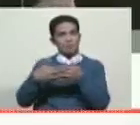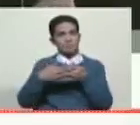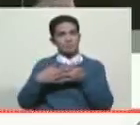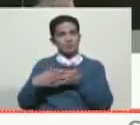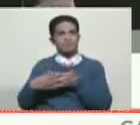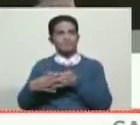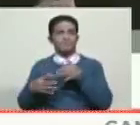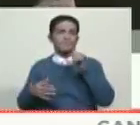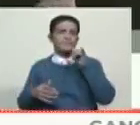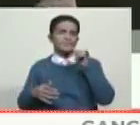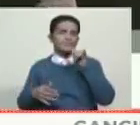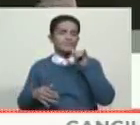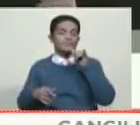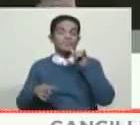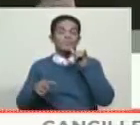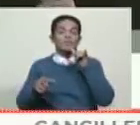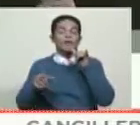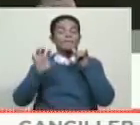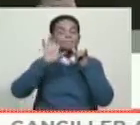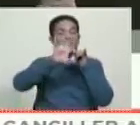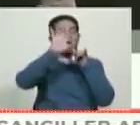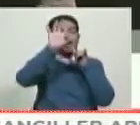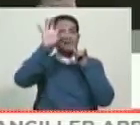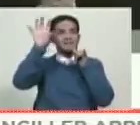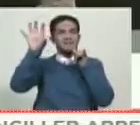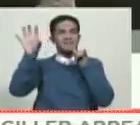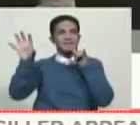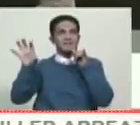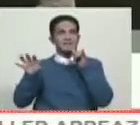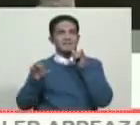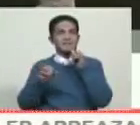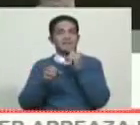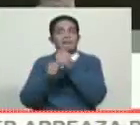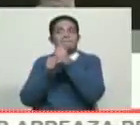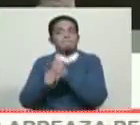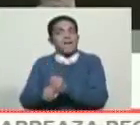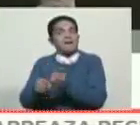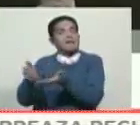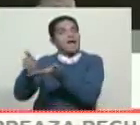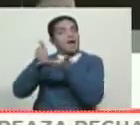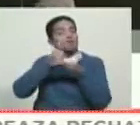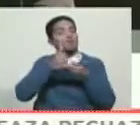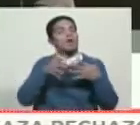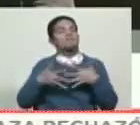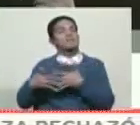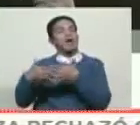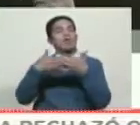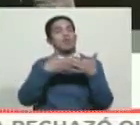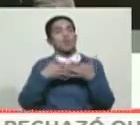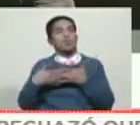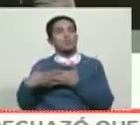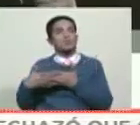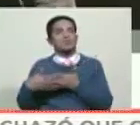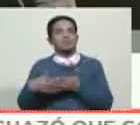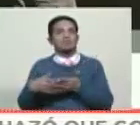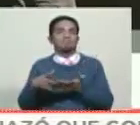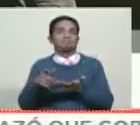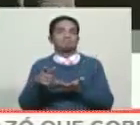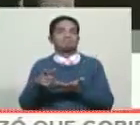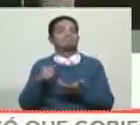que aquellos países que esperen ayuda de Estados Unidos, que lo tengan claro que gratis no va a